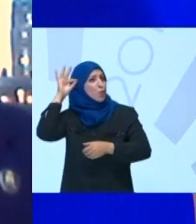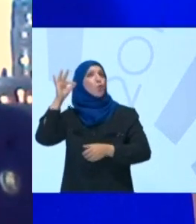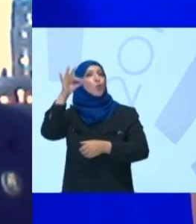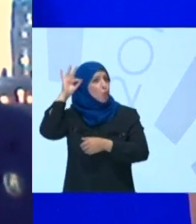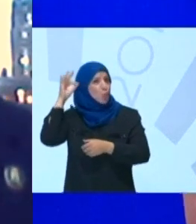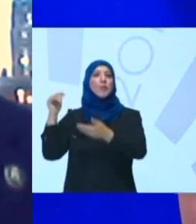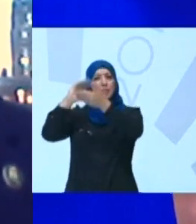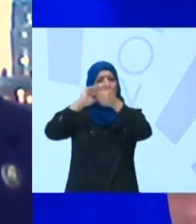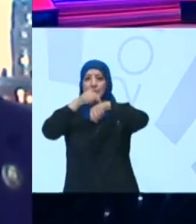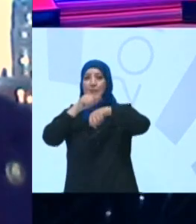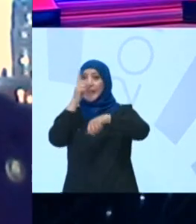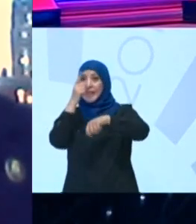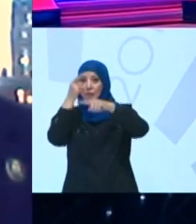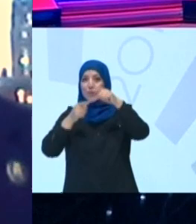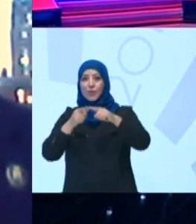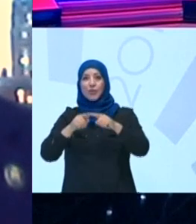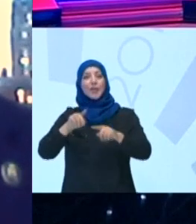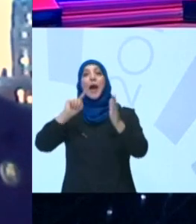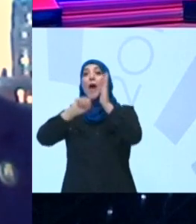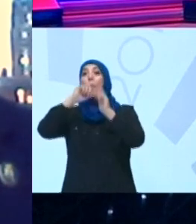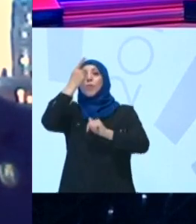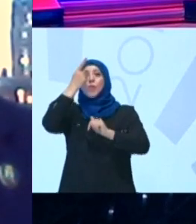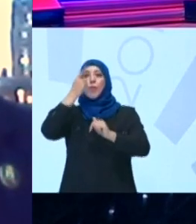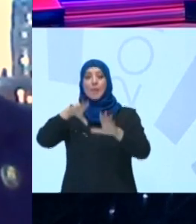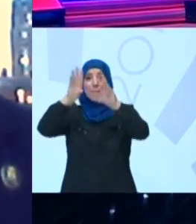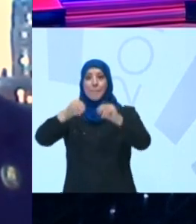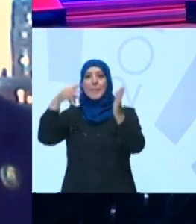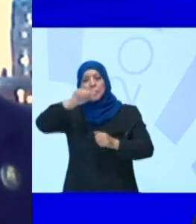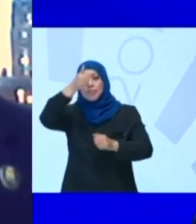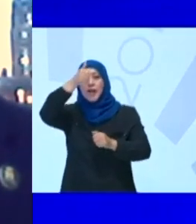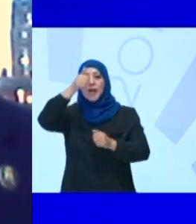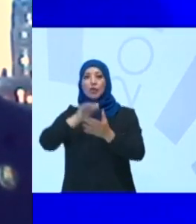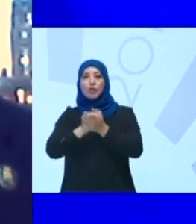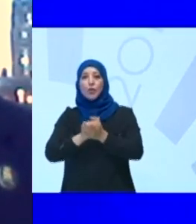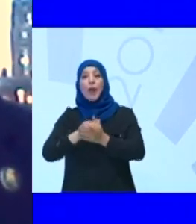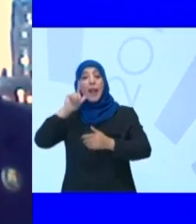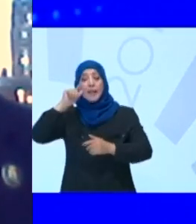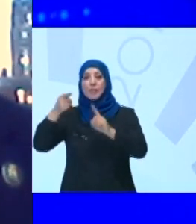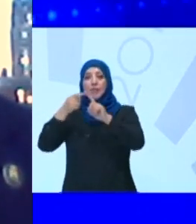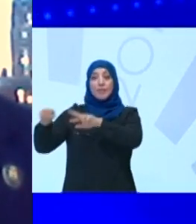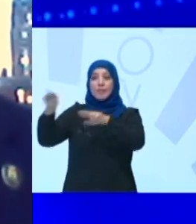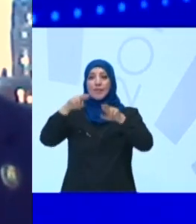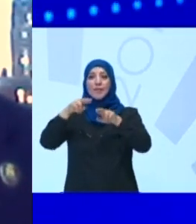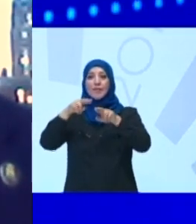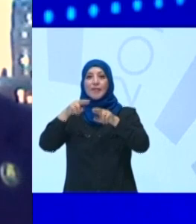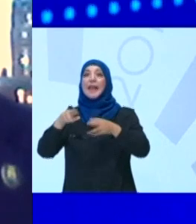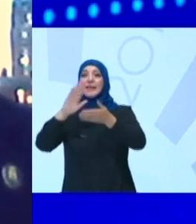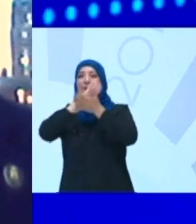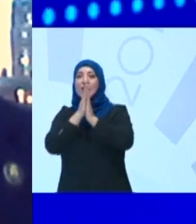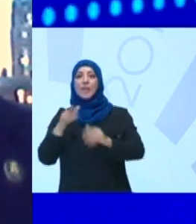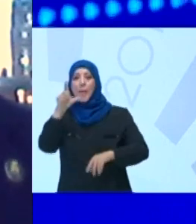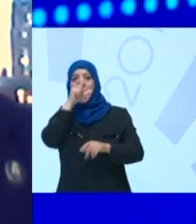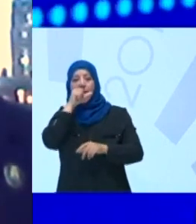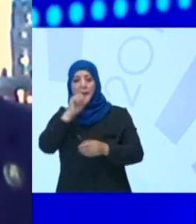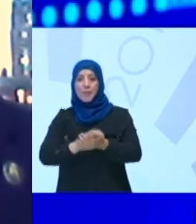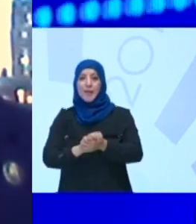habéis dicho, ha habido dos que se han ido hacia el lado del candidato Zebibi, en el sentido de que parece